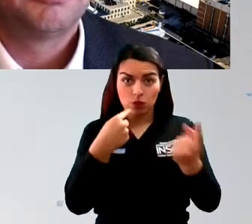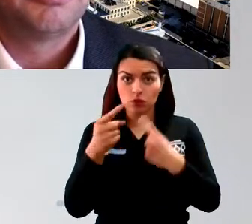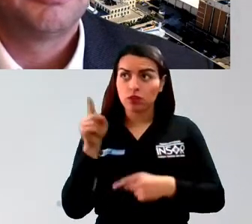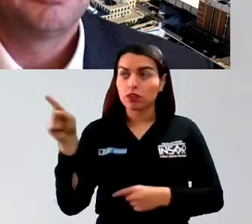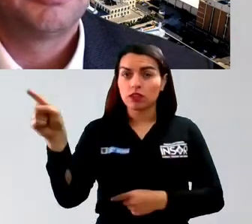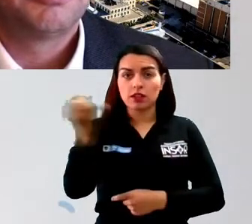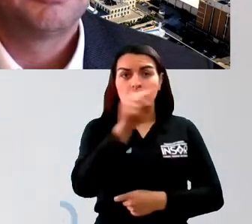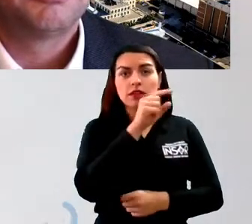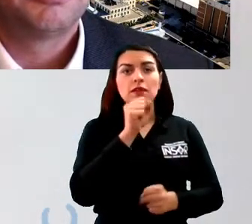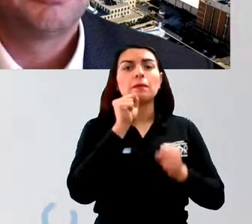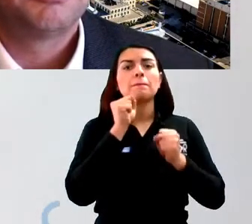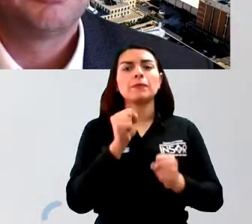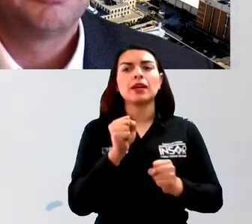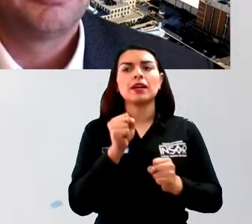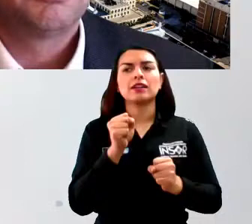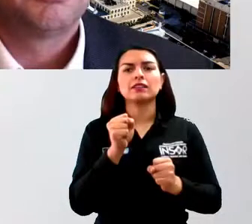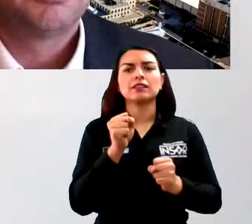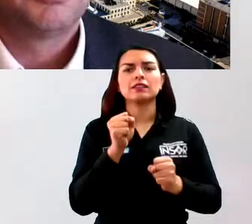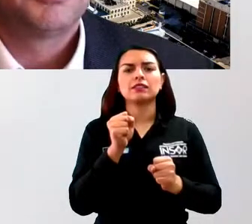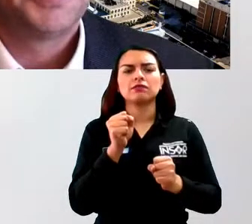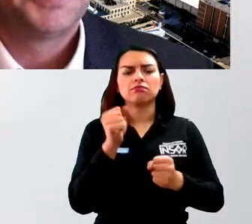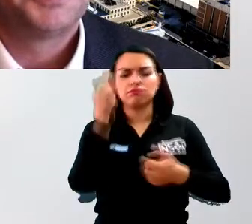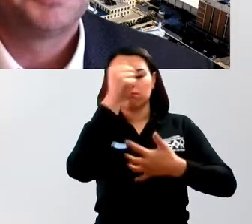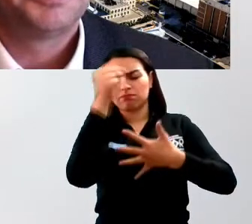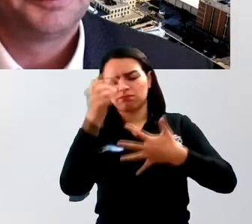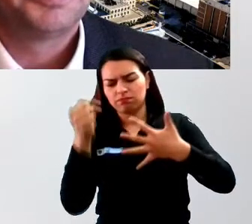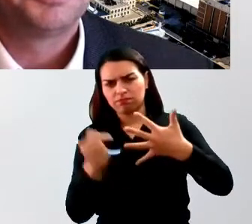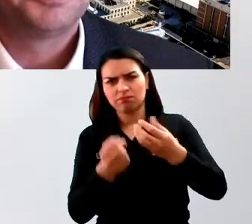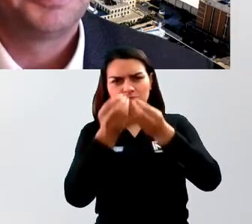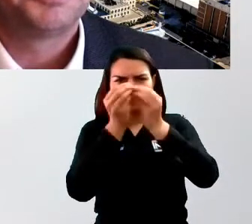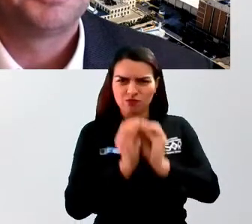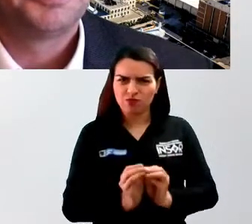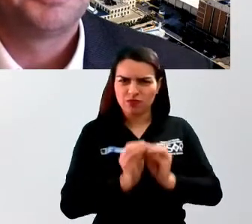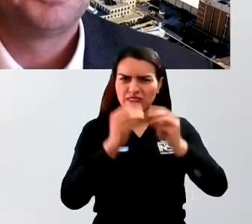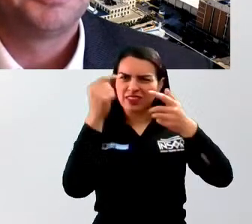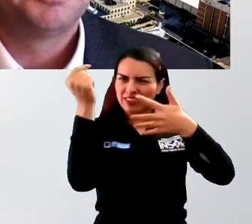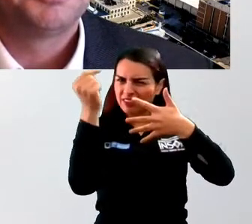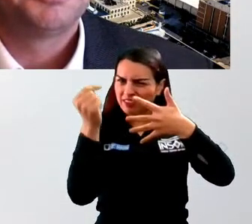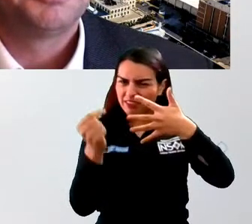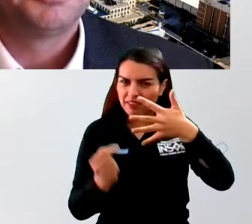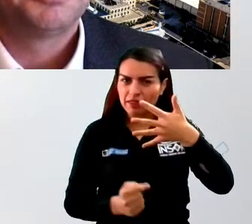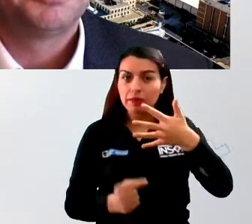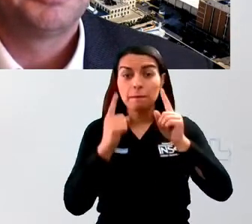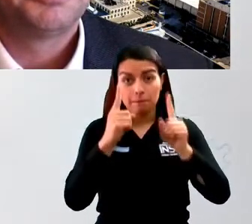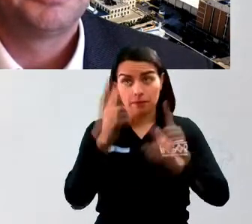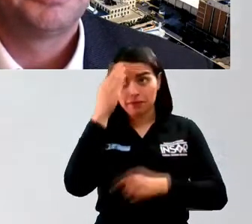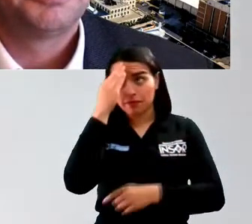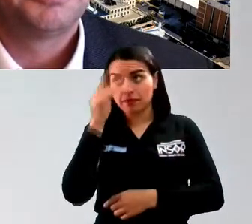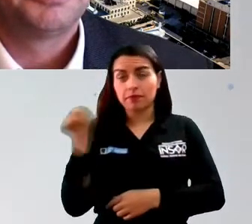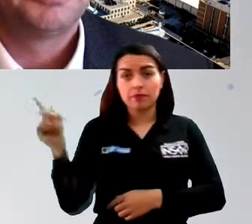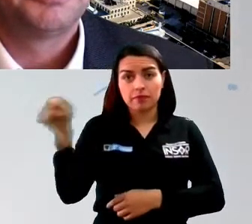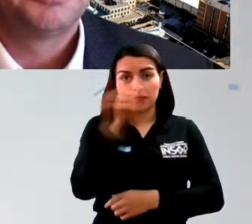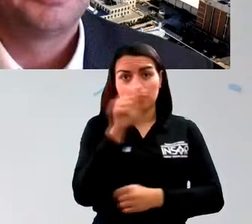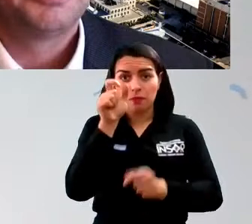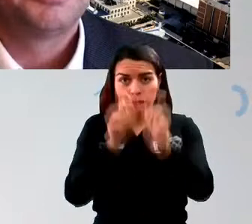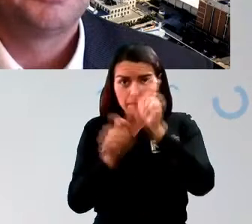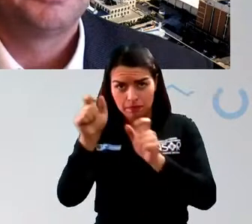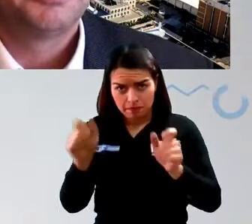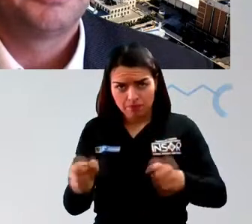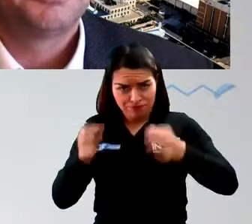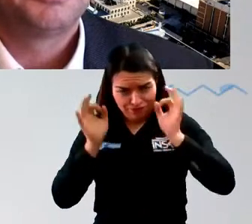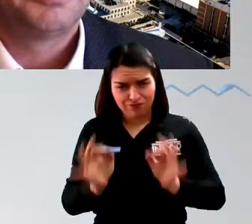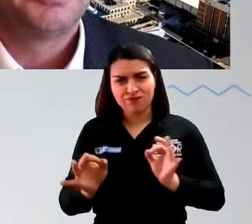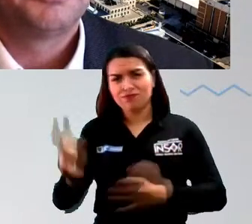cantidad de opciones, pero no necesariamente la gente ni conoce